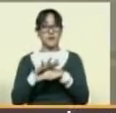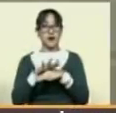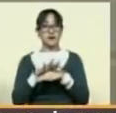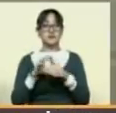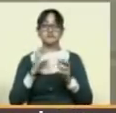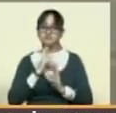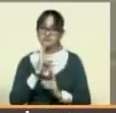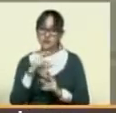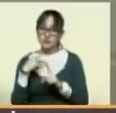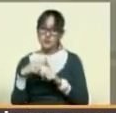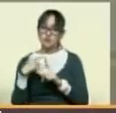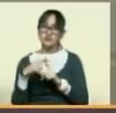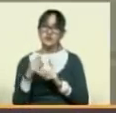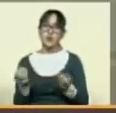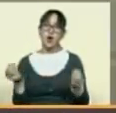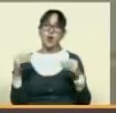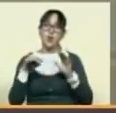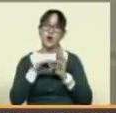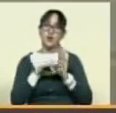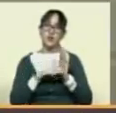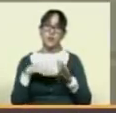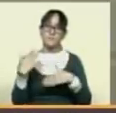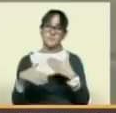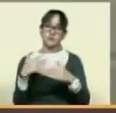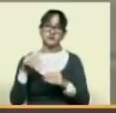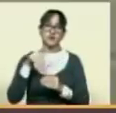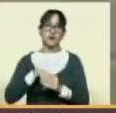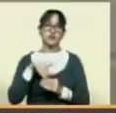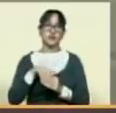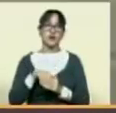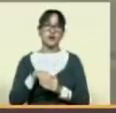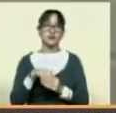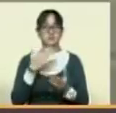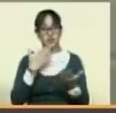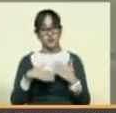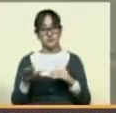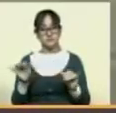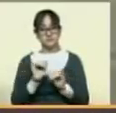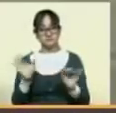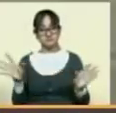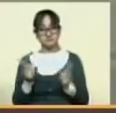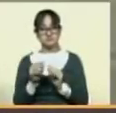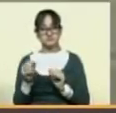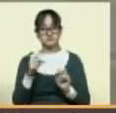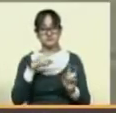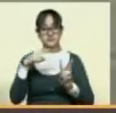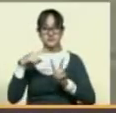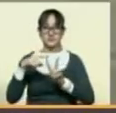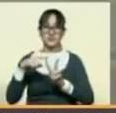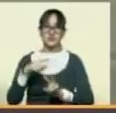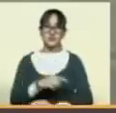dando resultados importantes de acuerdo a lo que es el proceso electoral venidero. Con esta información nosotros retornamos nuevamente el pase a los estudios. Adelante.